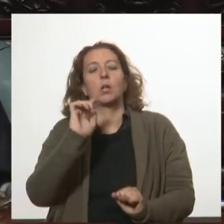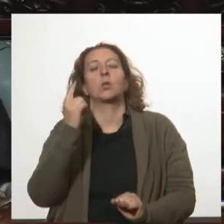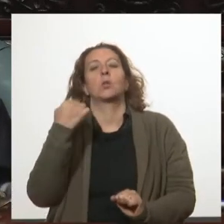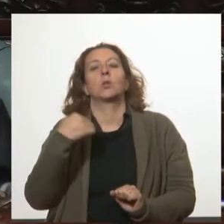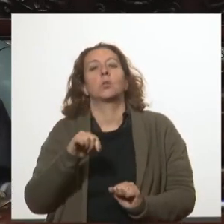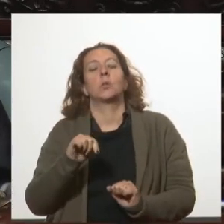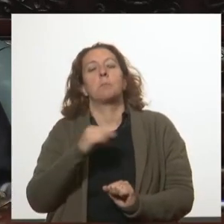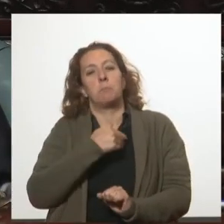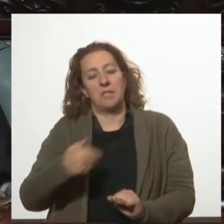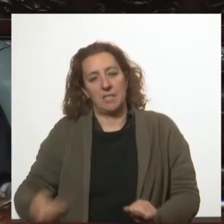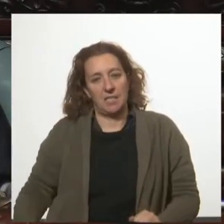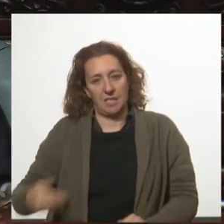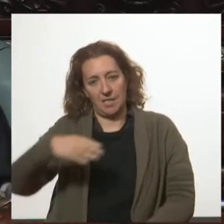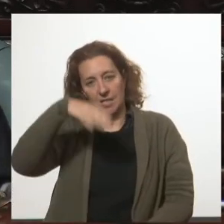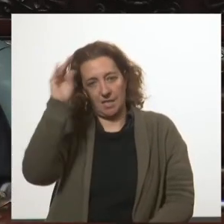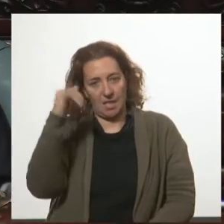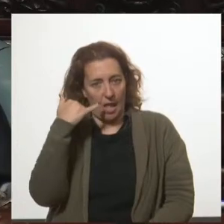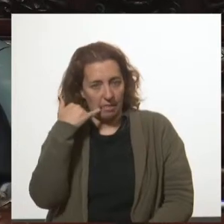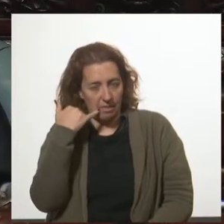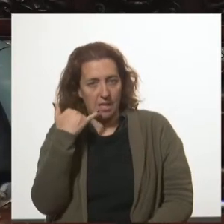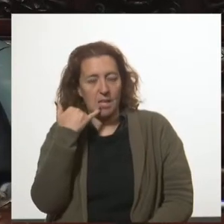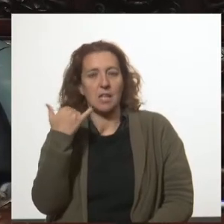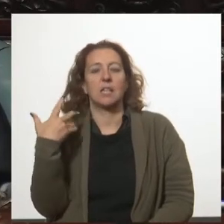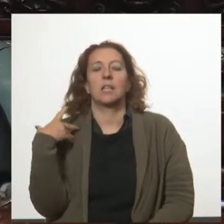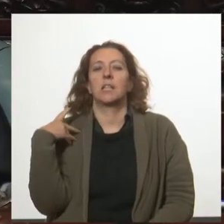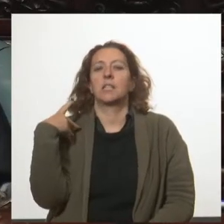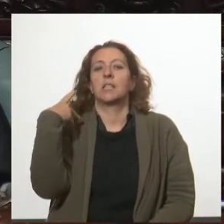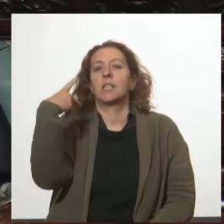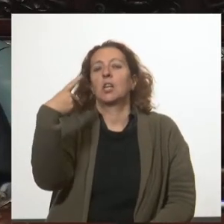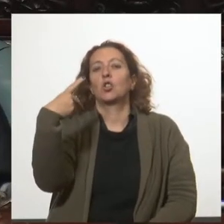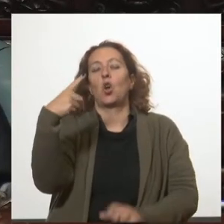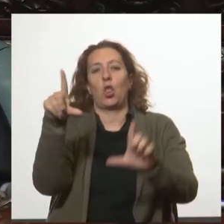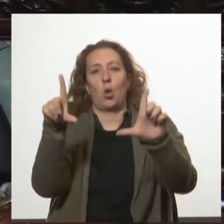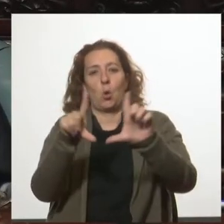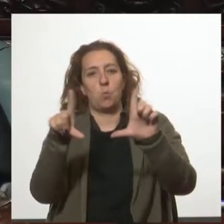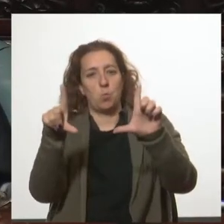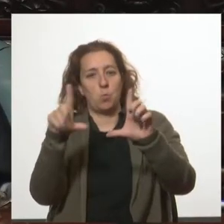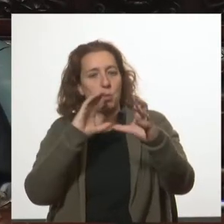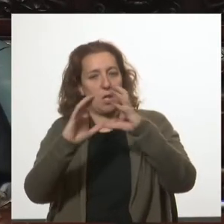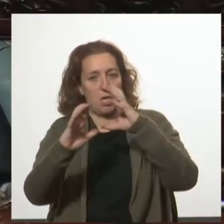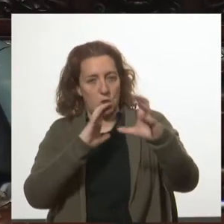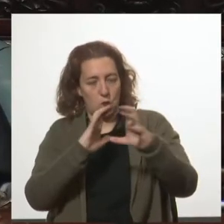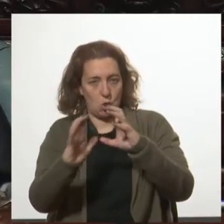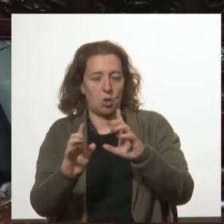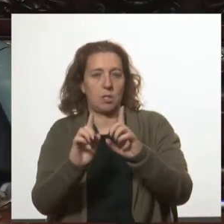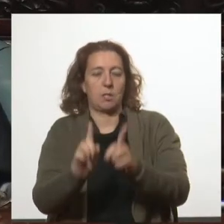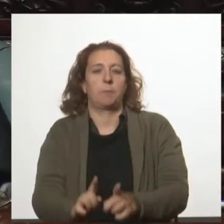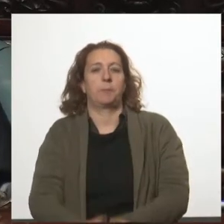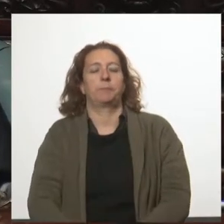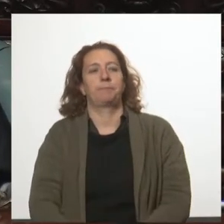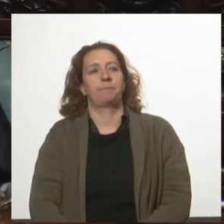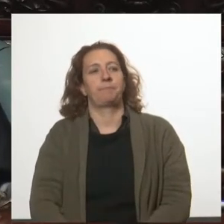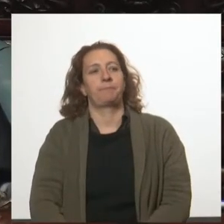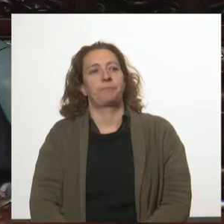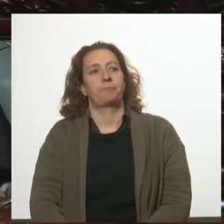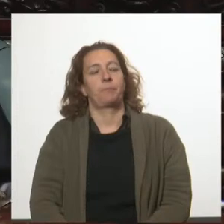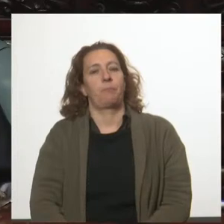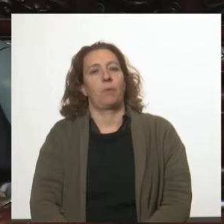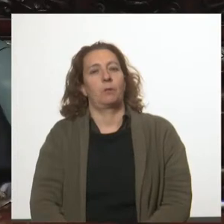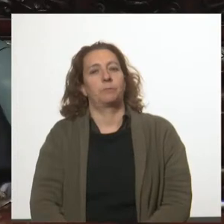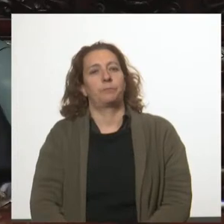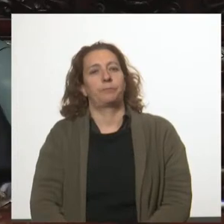del director de telecomunicaciones humana costa y lara esta